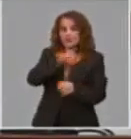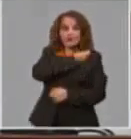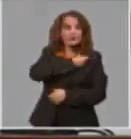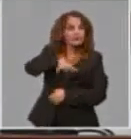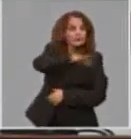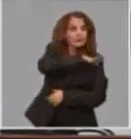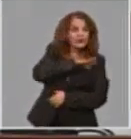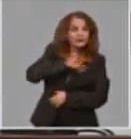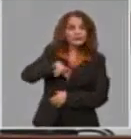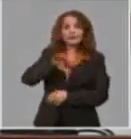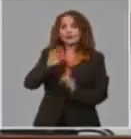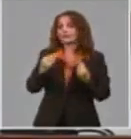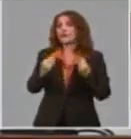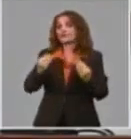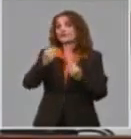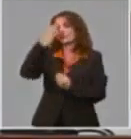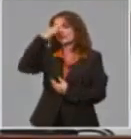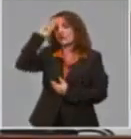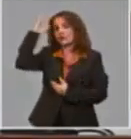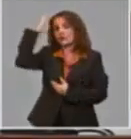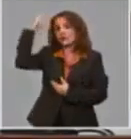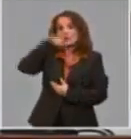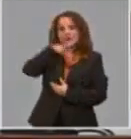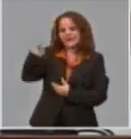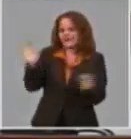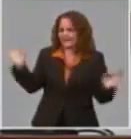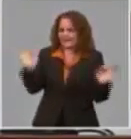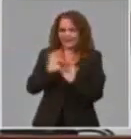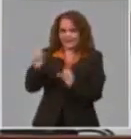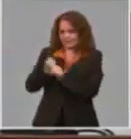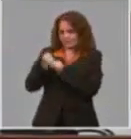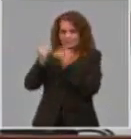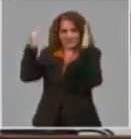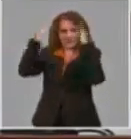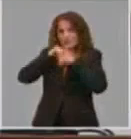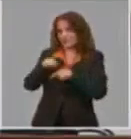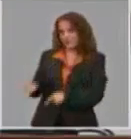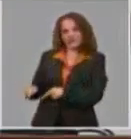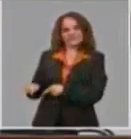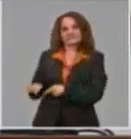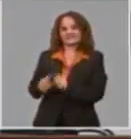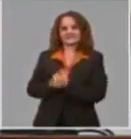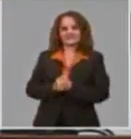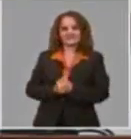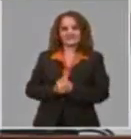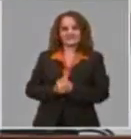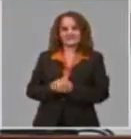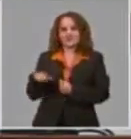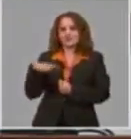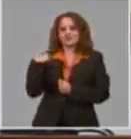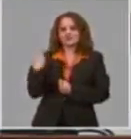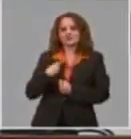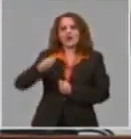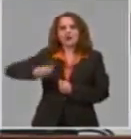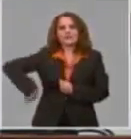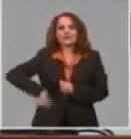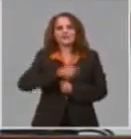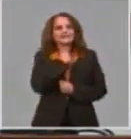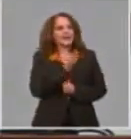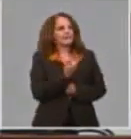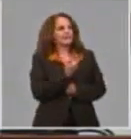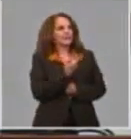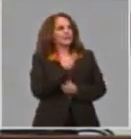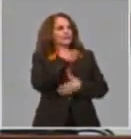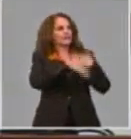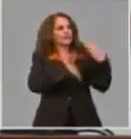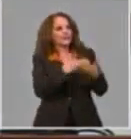población ni al país. Son gente que están aprovechando nuestras fracturas, nuestros problemas